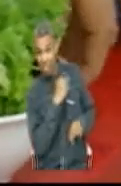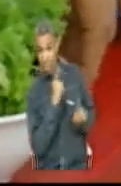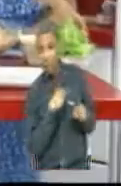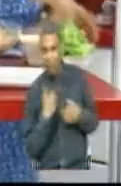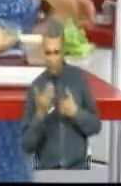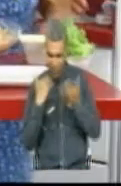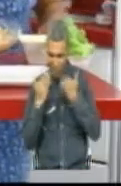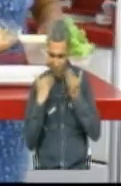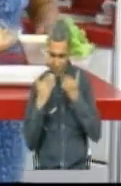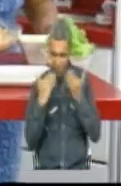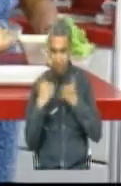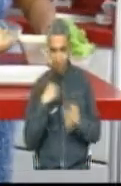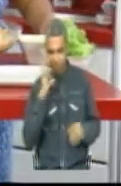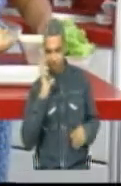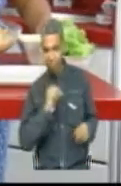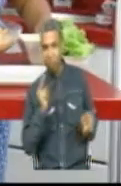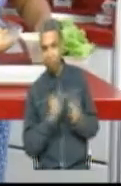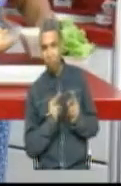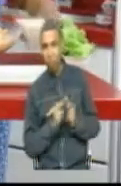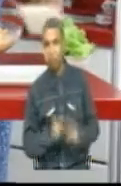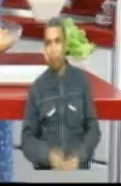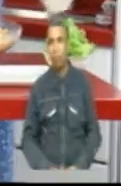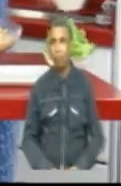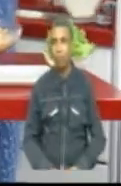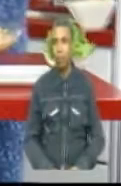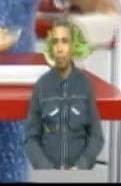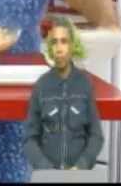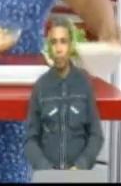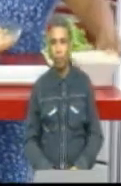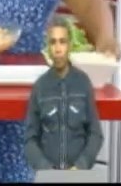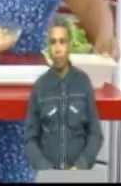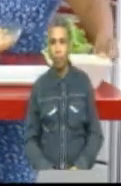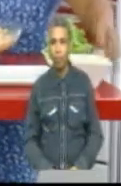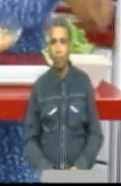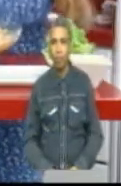para que empiece en plata vamos a